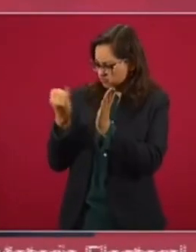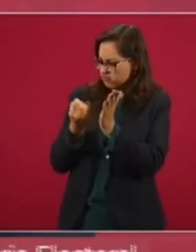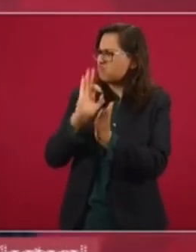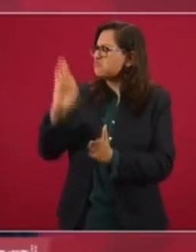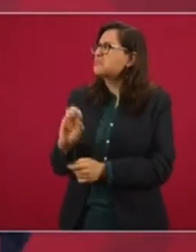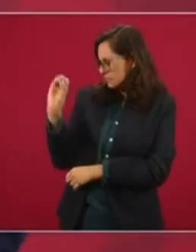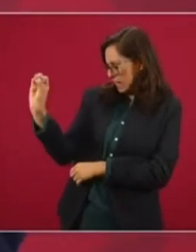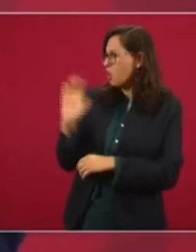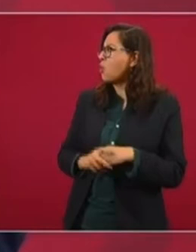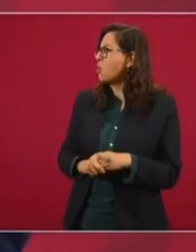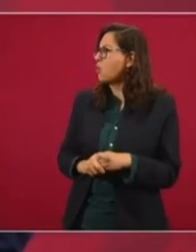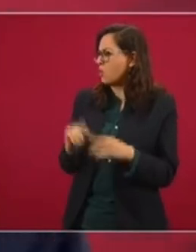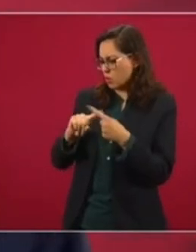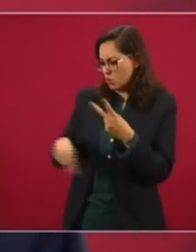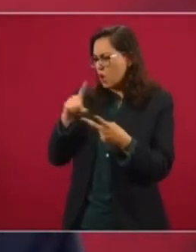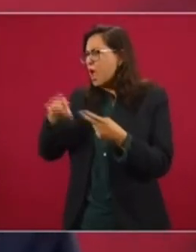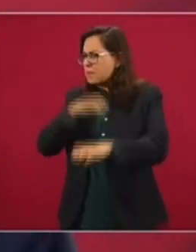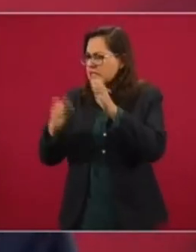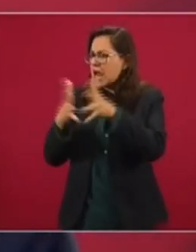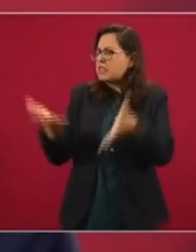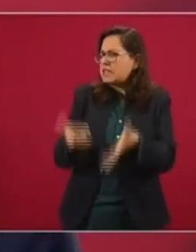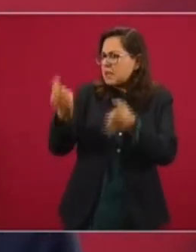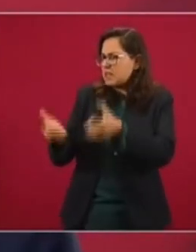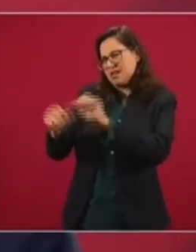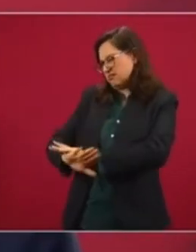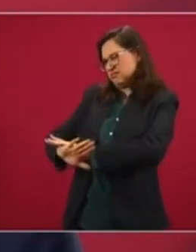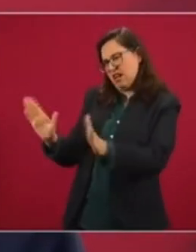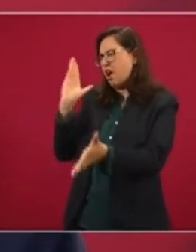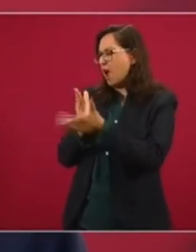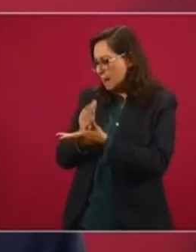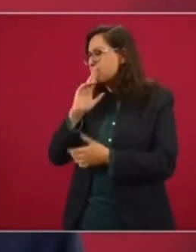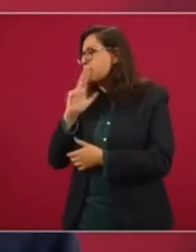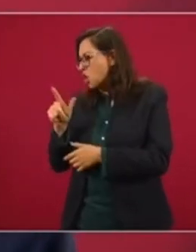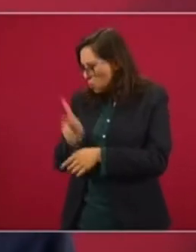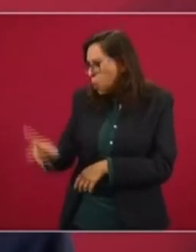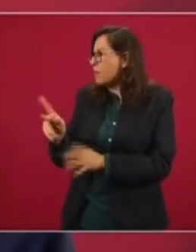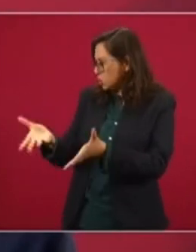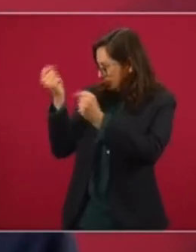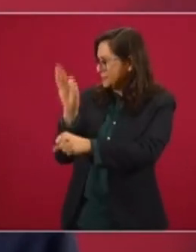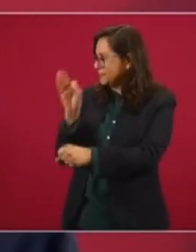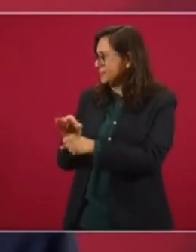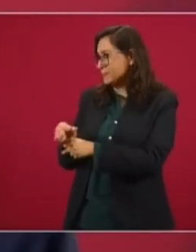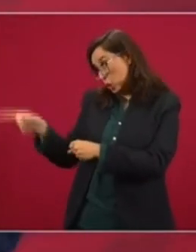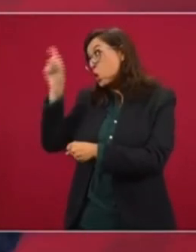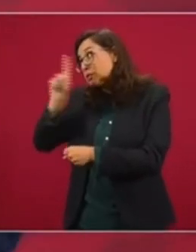que ya dejen de estar rescatando a las grandes corporaciones y rescaten a los pueblos.